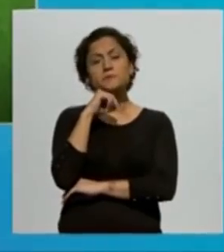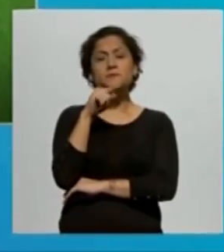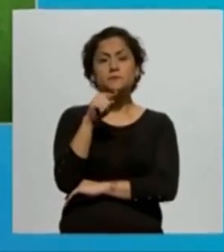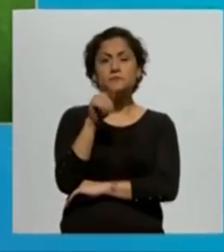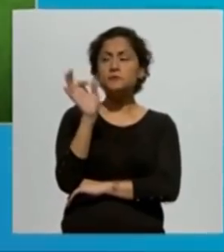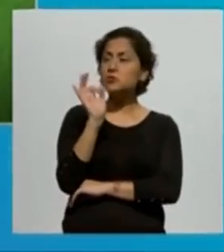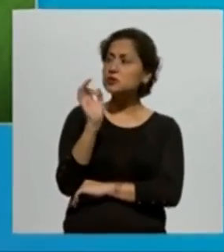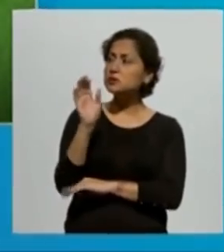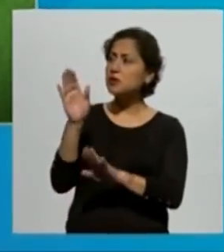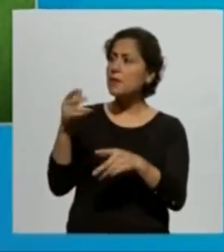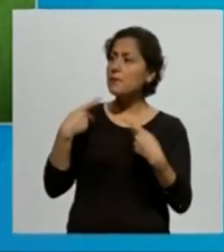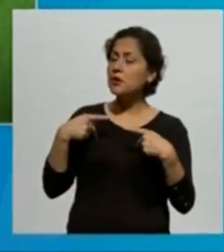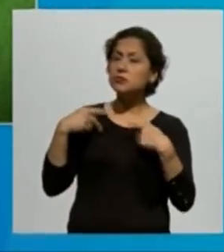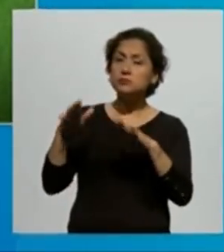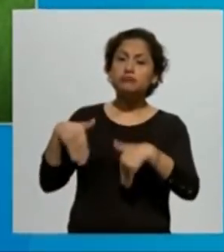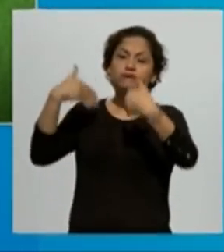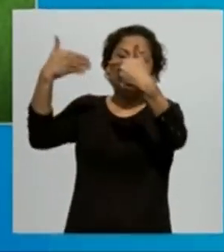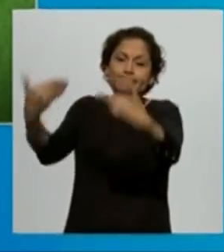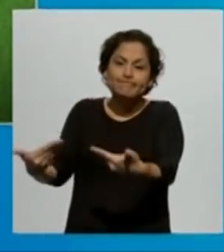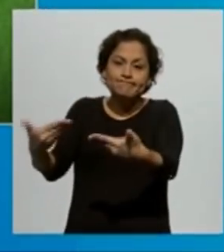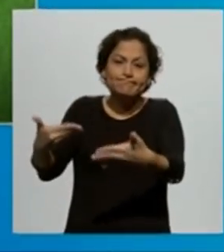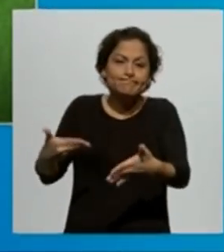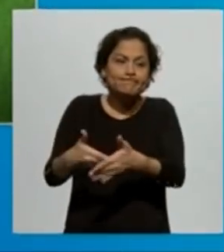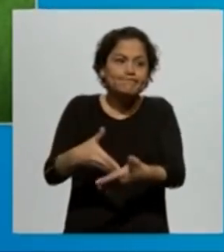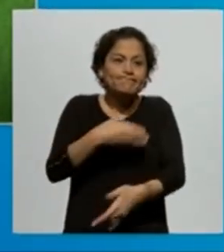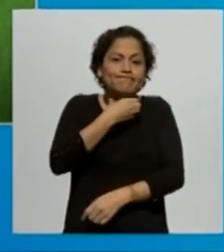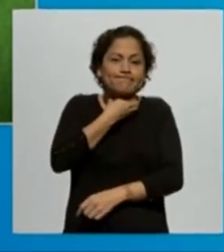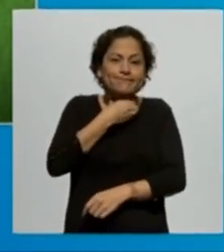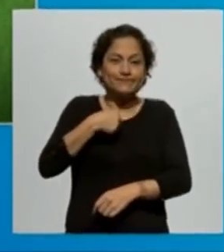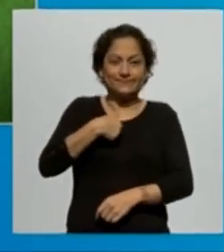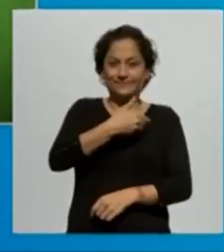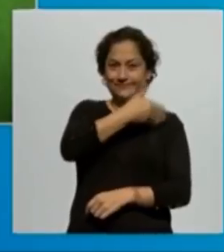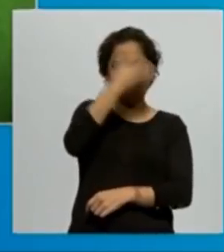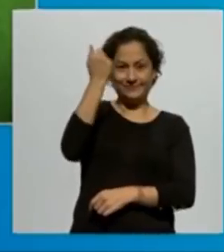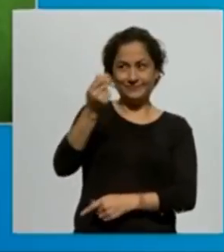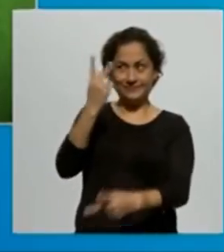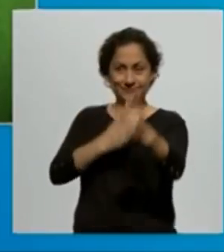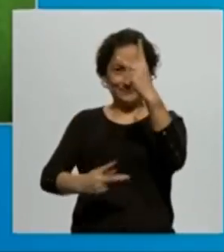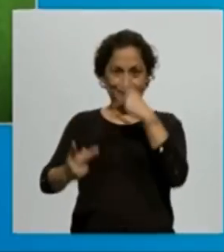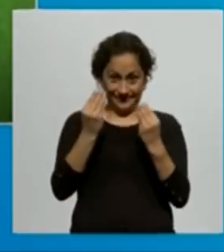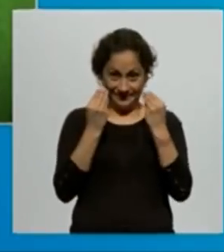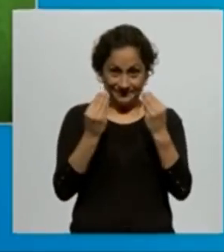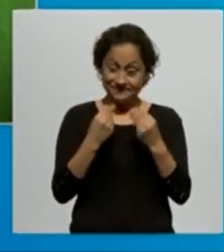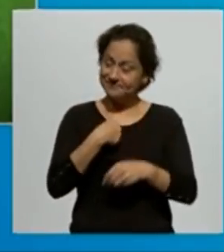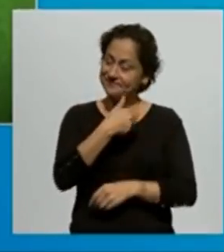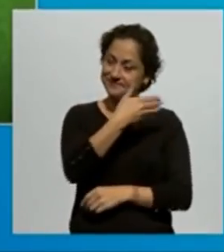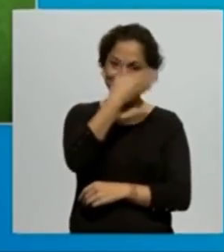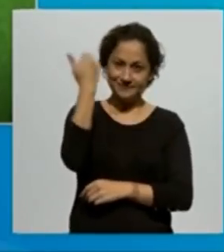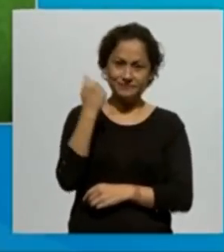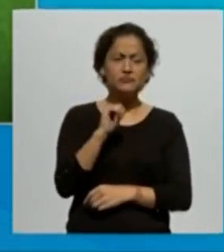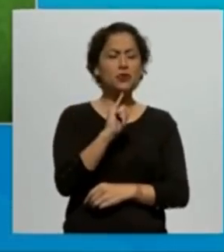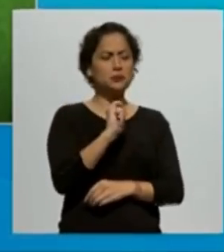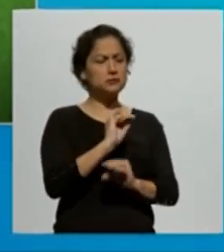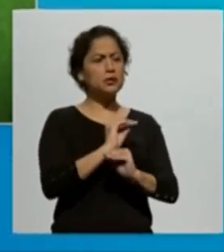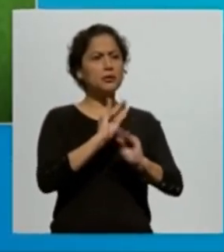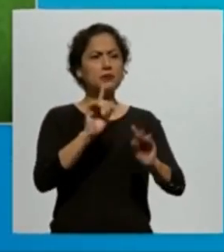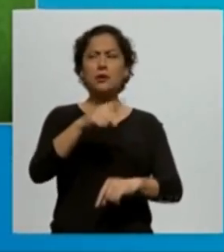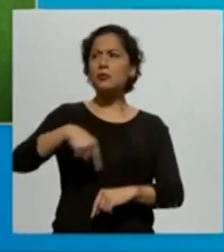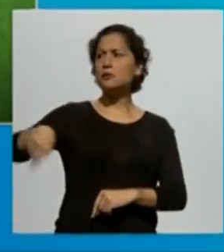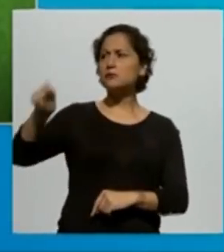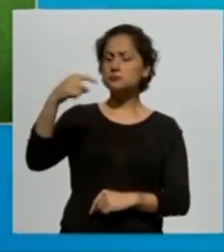afuera. No sé si va a venir tanta gente, Alterio. ¡Claro que sí! Mi público me ama.